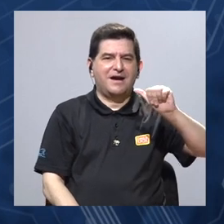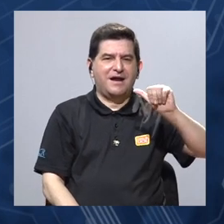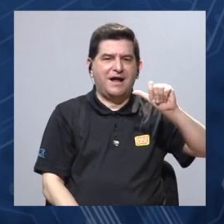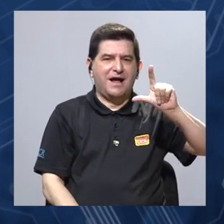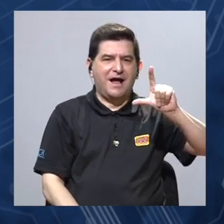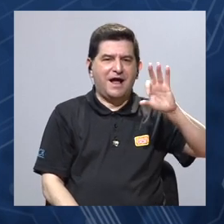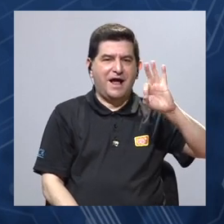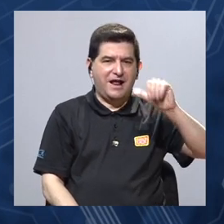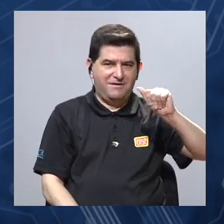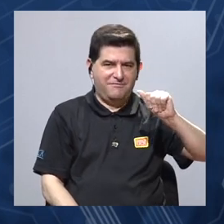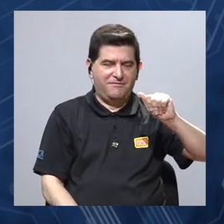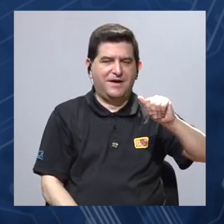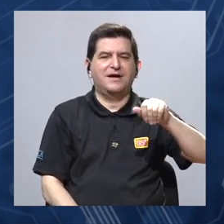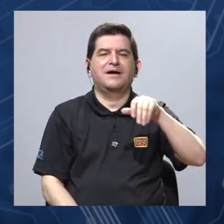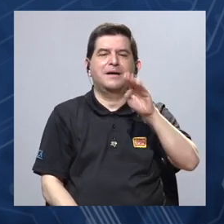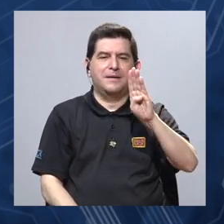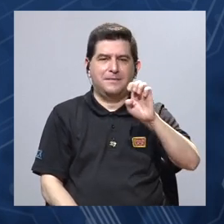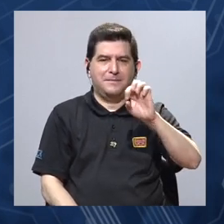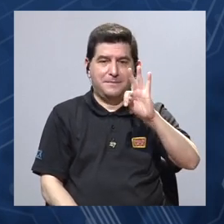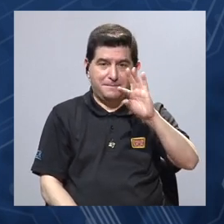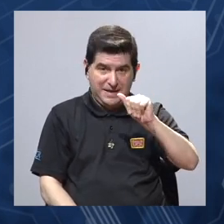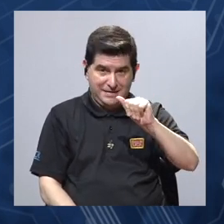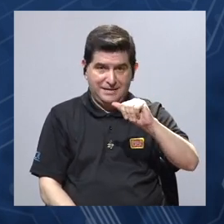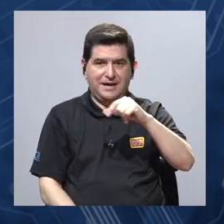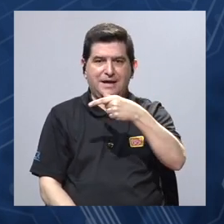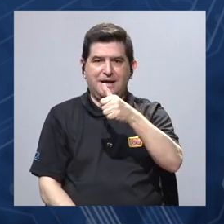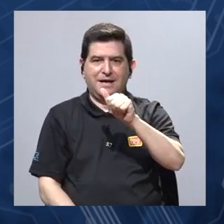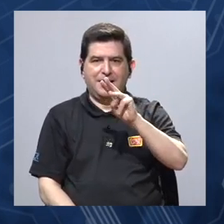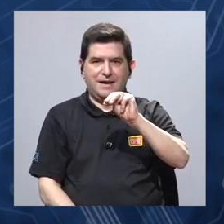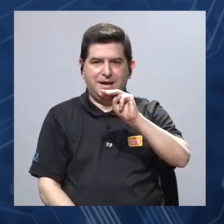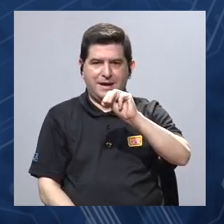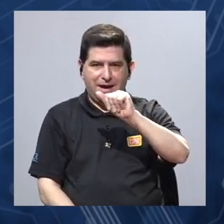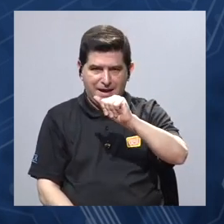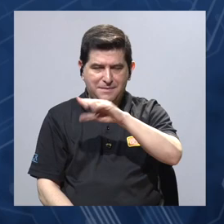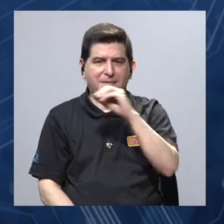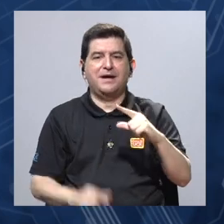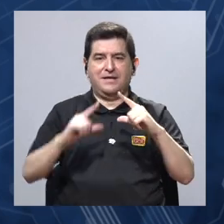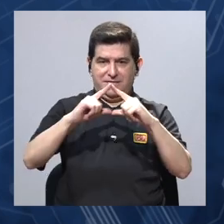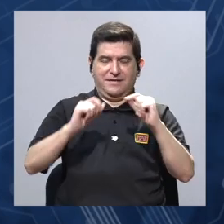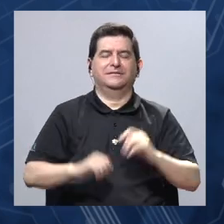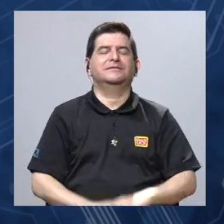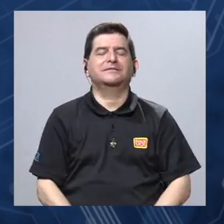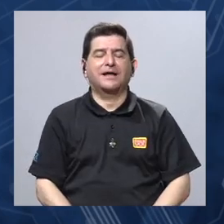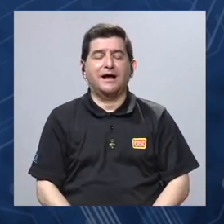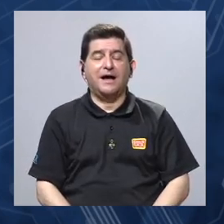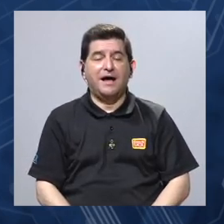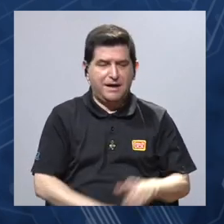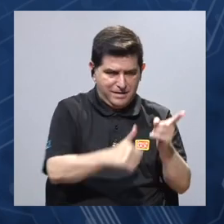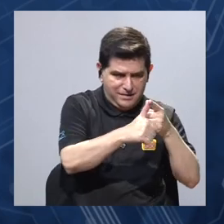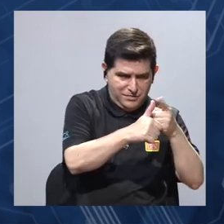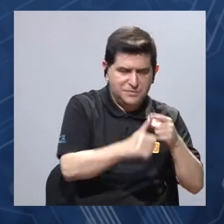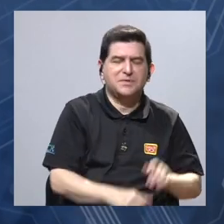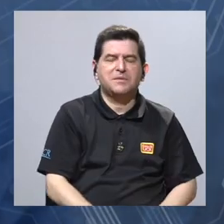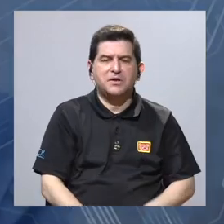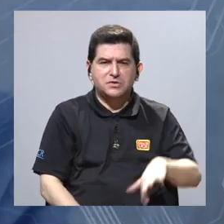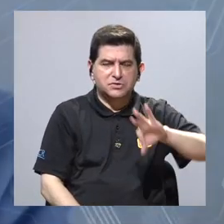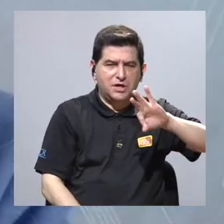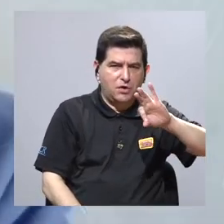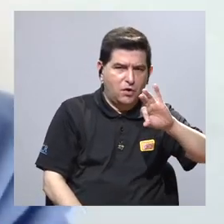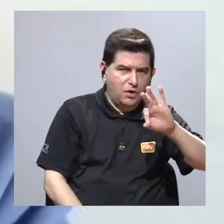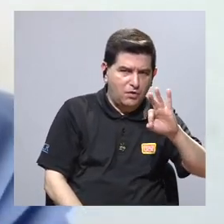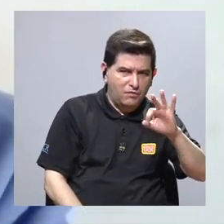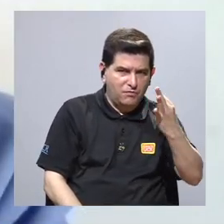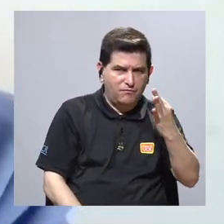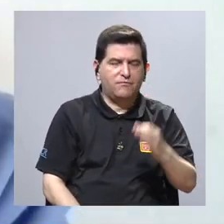delta. Continuemos, don Carlos, por favor. Ok, en los beta coronavirus encontramos otro virus